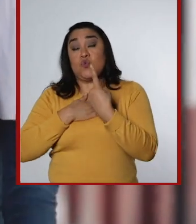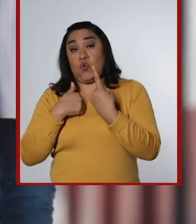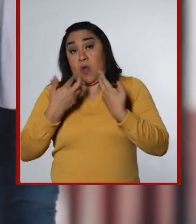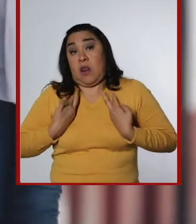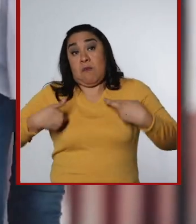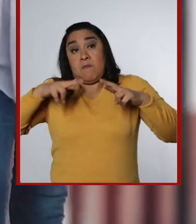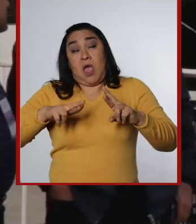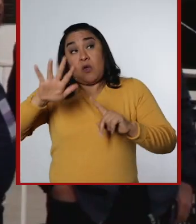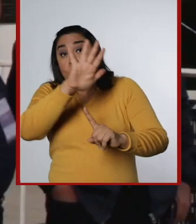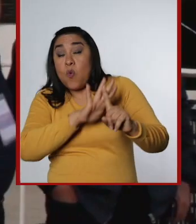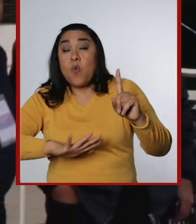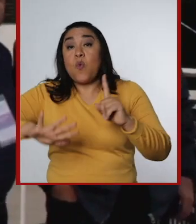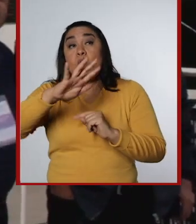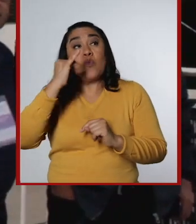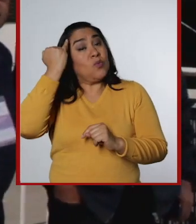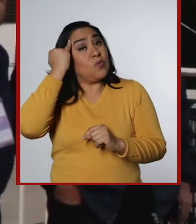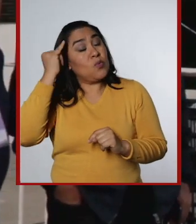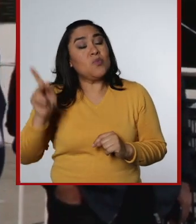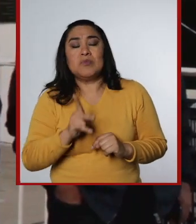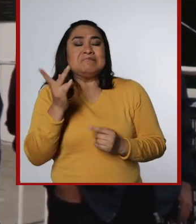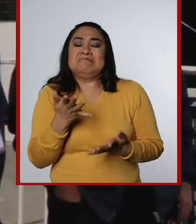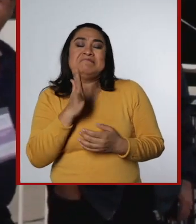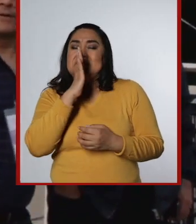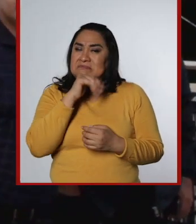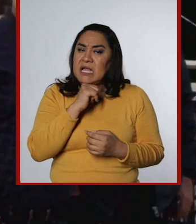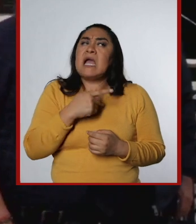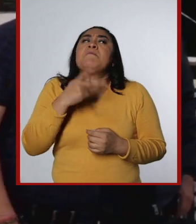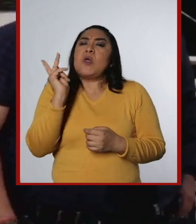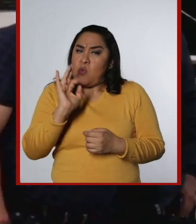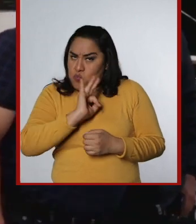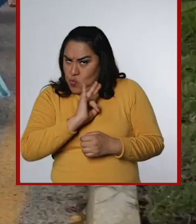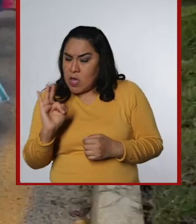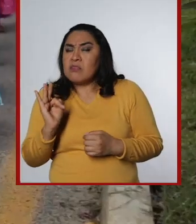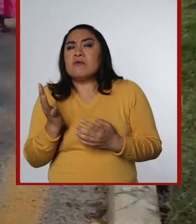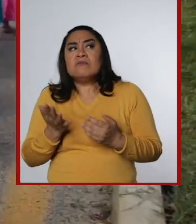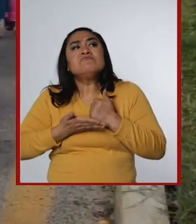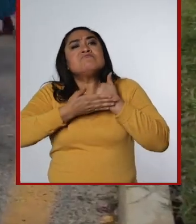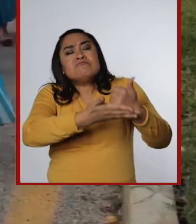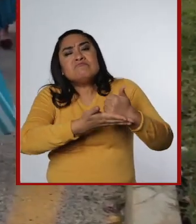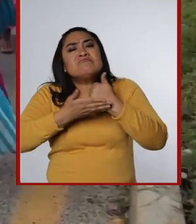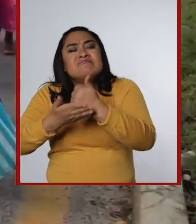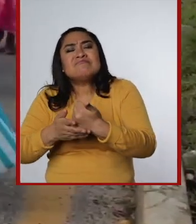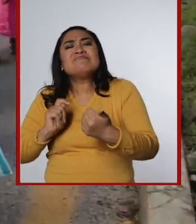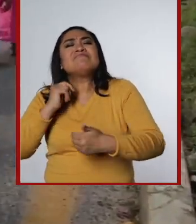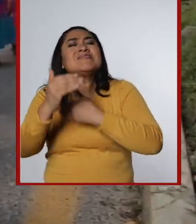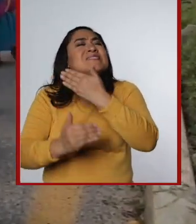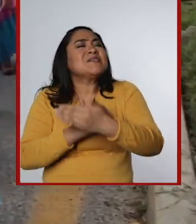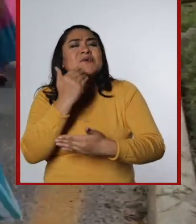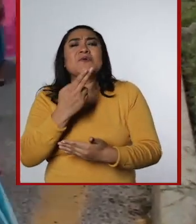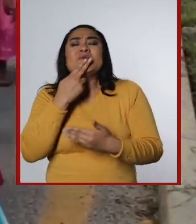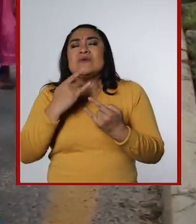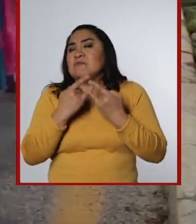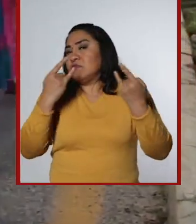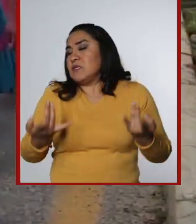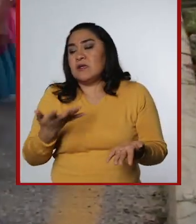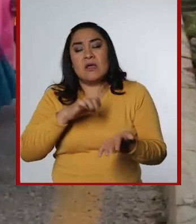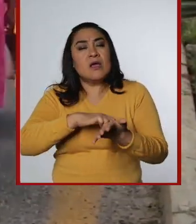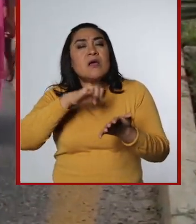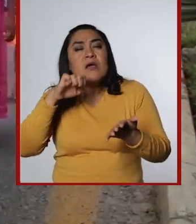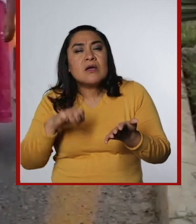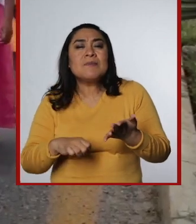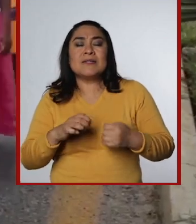todos los pueblos indígenas del país, pero sí podemos hacer mucho al lado de procesos históricos. El Congreso Nacional Indígena, por